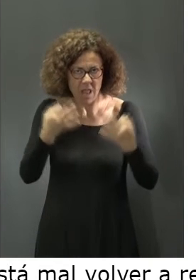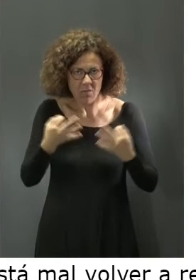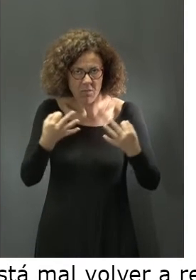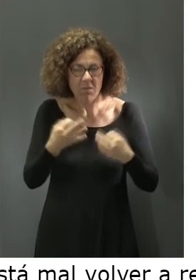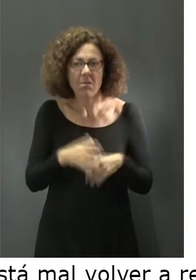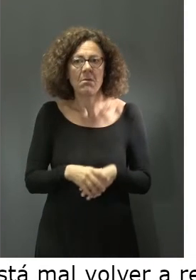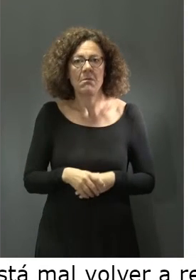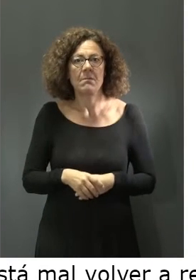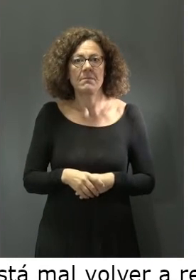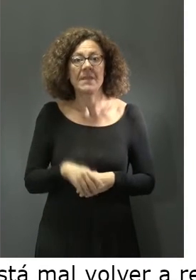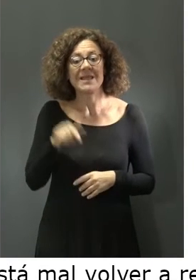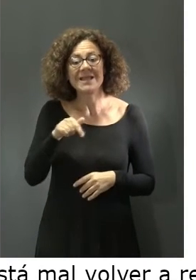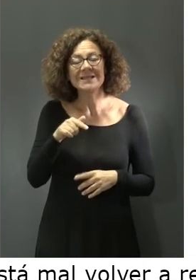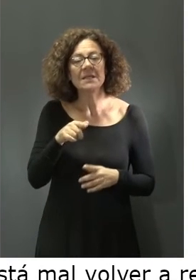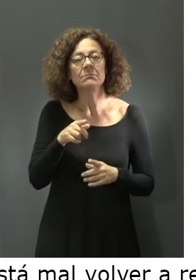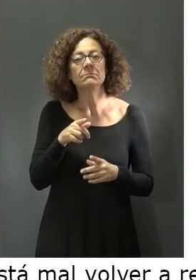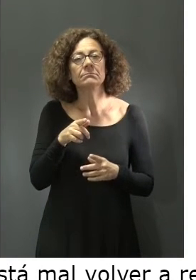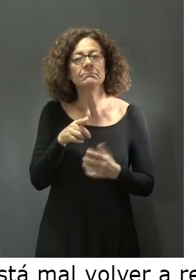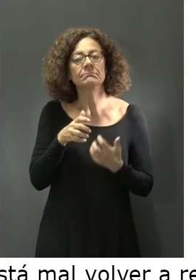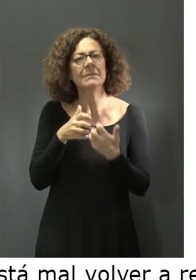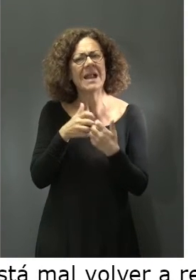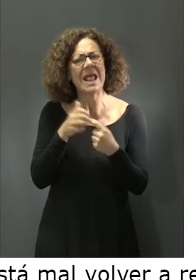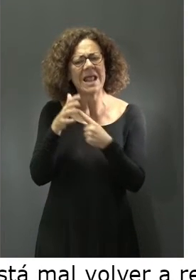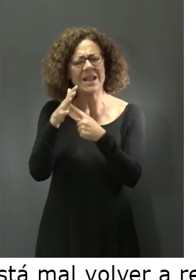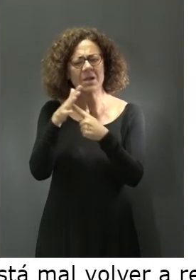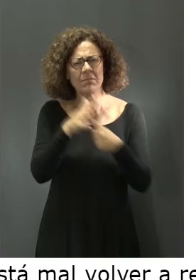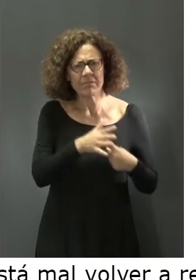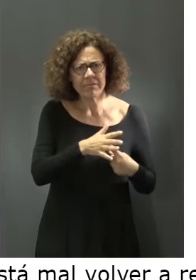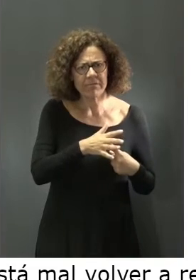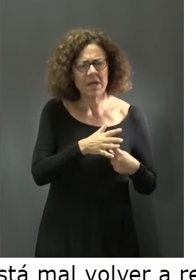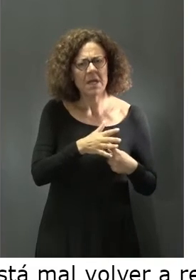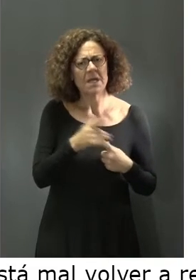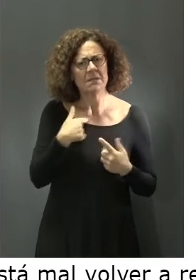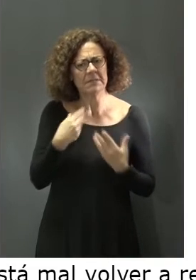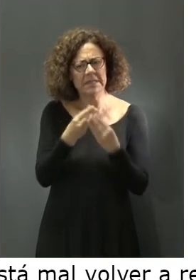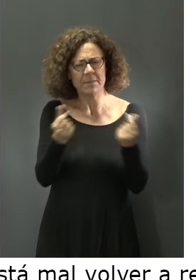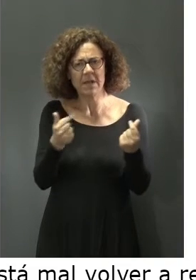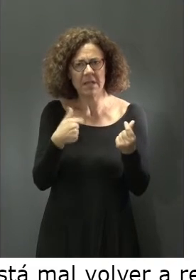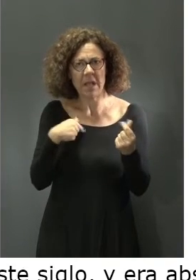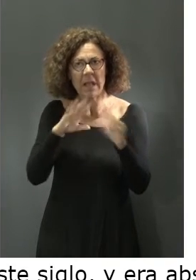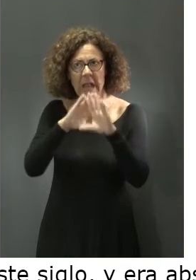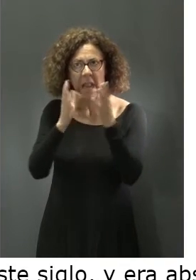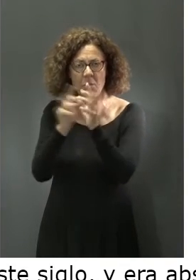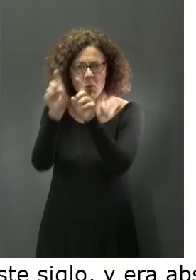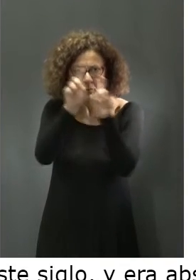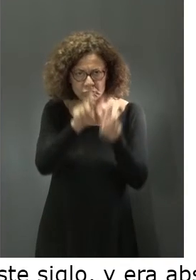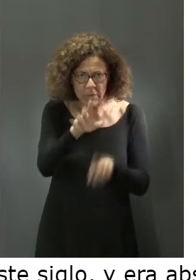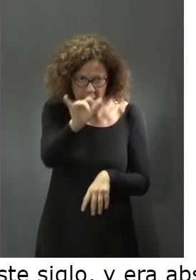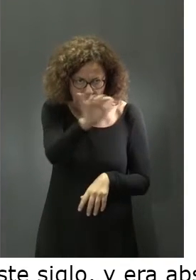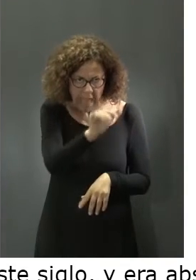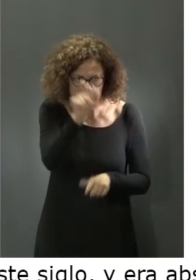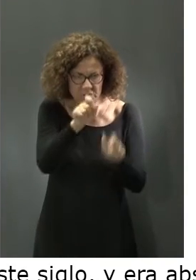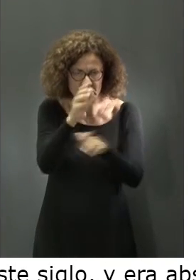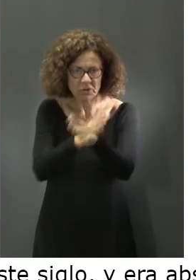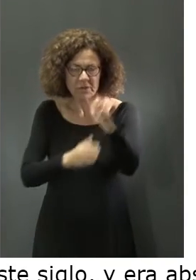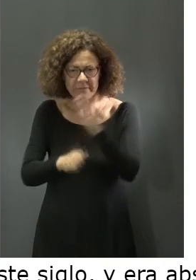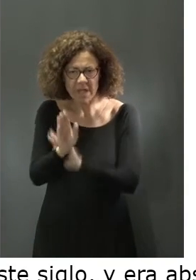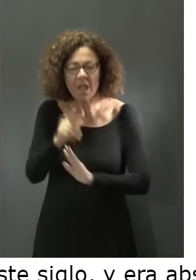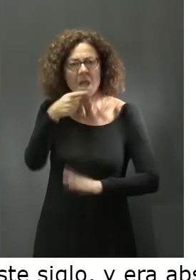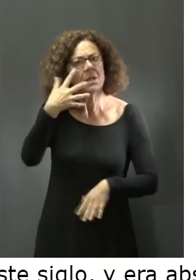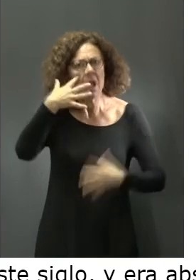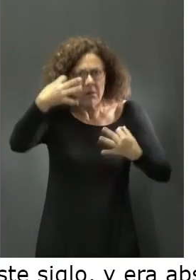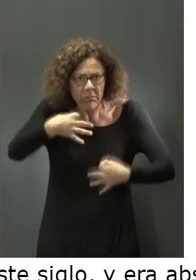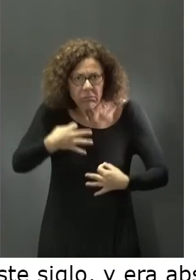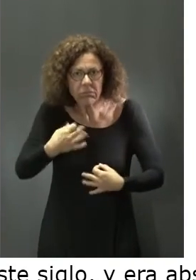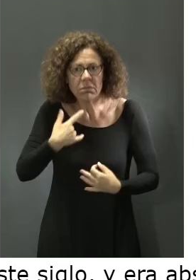para combatir con la marginación y discriminación que en todas las partes del mundo siguen teniendo las personas con discapacidad. Es un hecho, es una